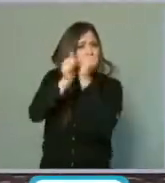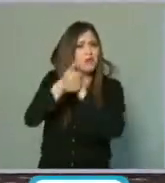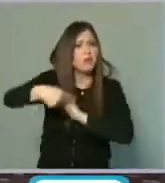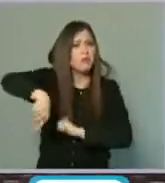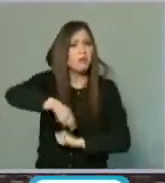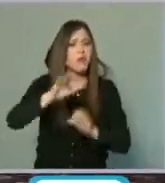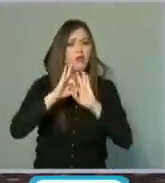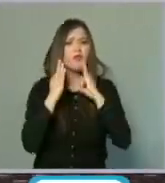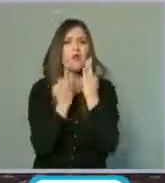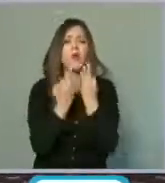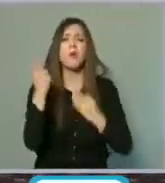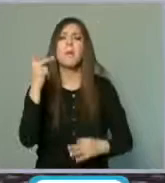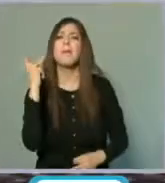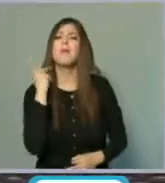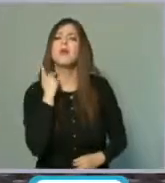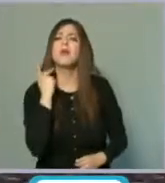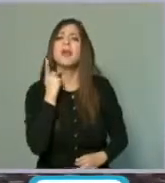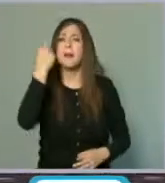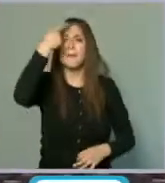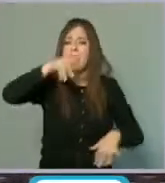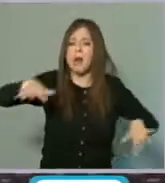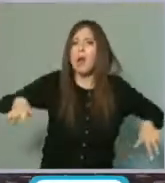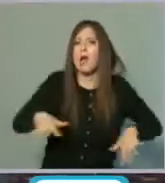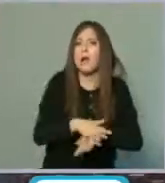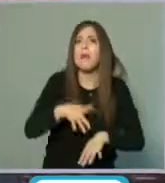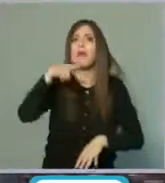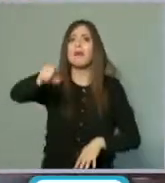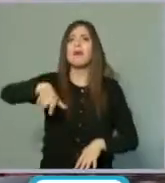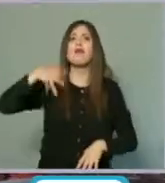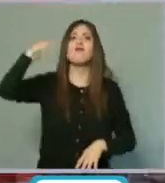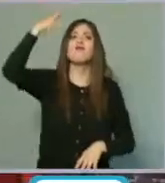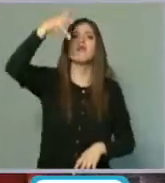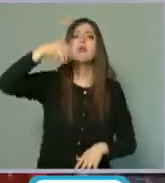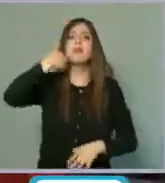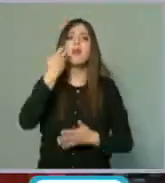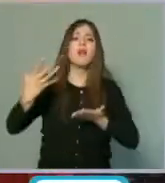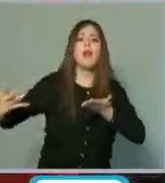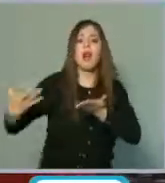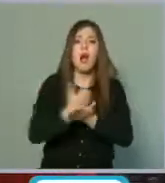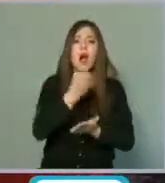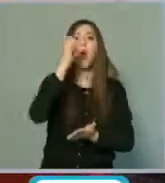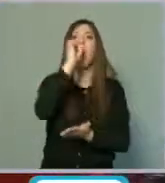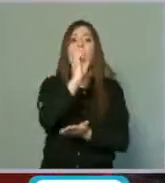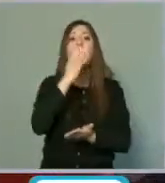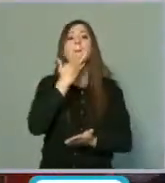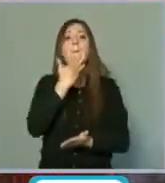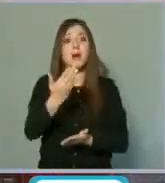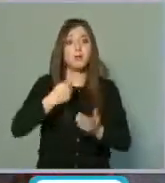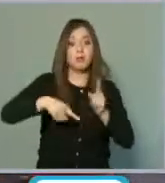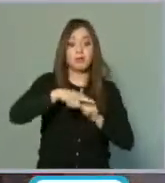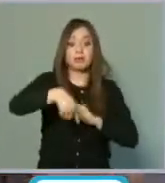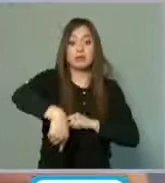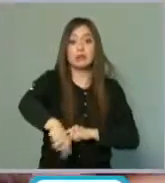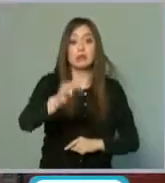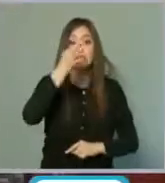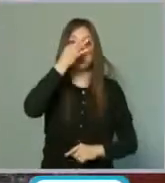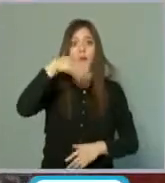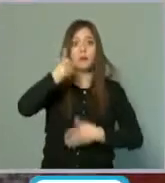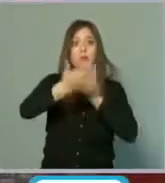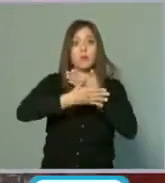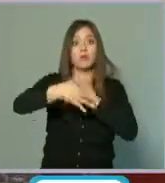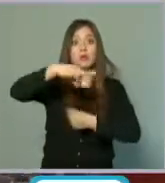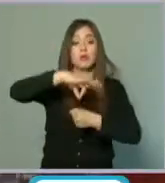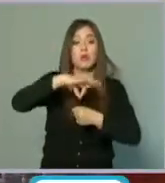políticas para llevar o tener una victoria o que sea algo favorable ahora que se acercan las elecciones intermedias. Así